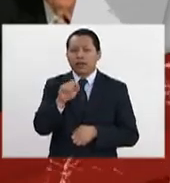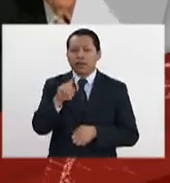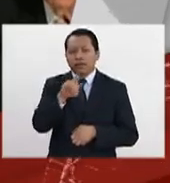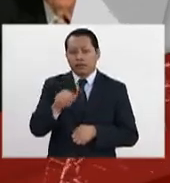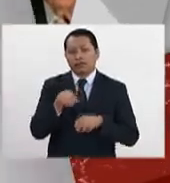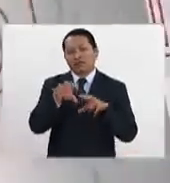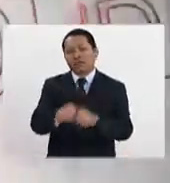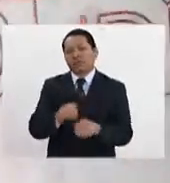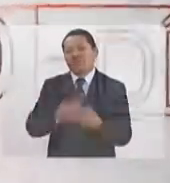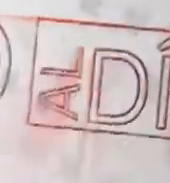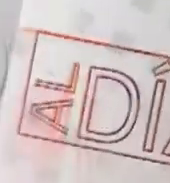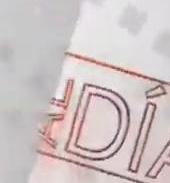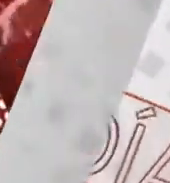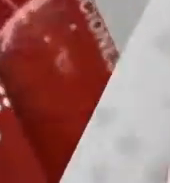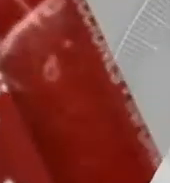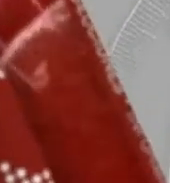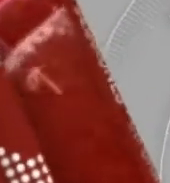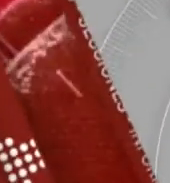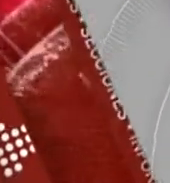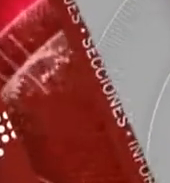de Kirchner.